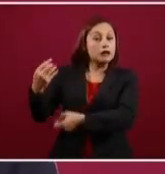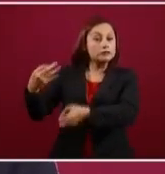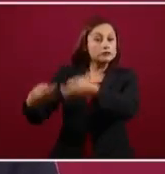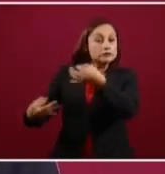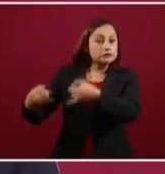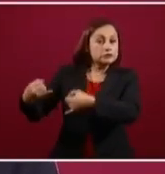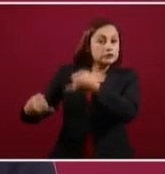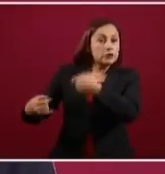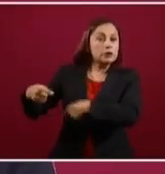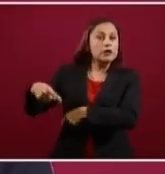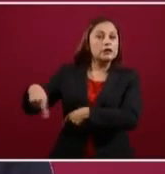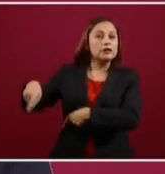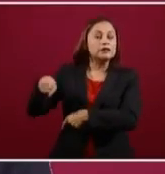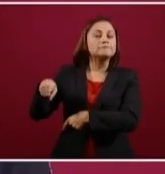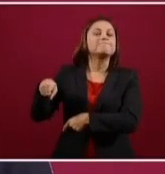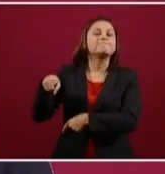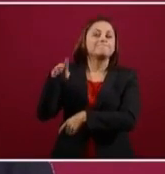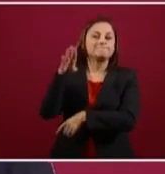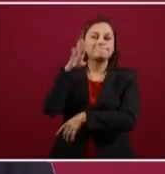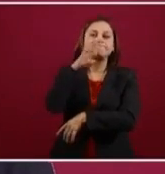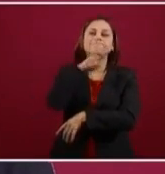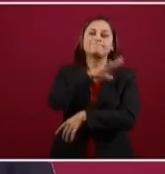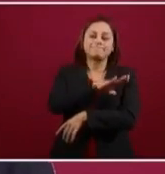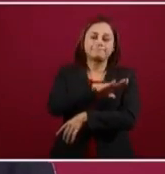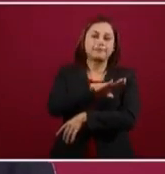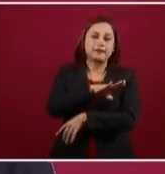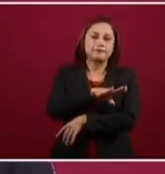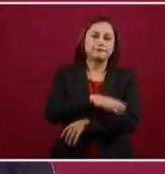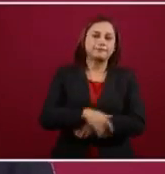que están actuando mal.